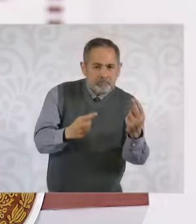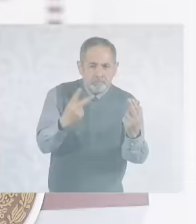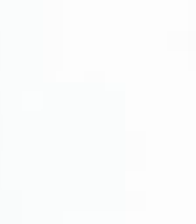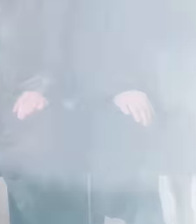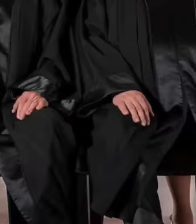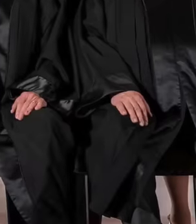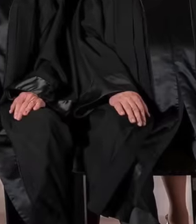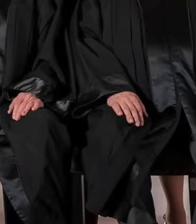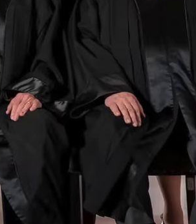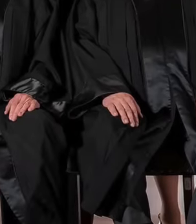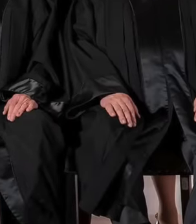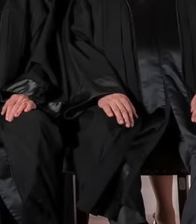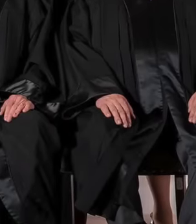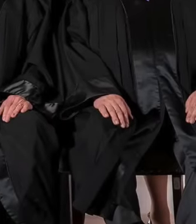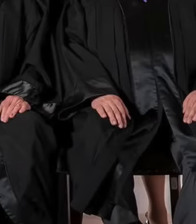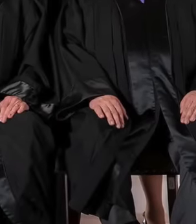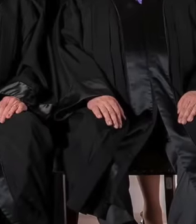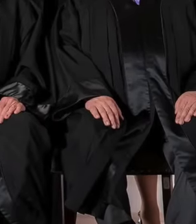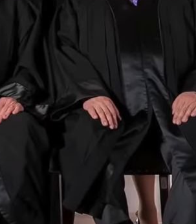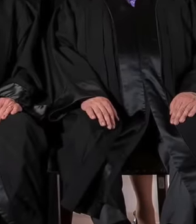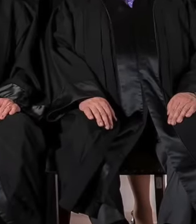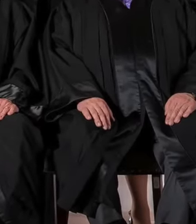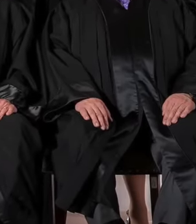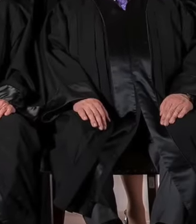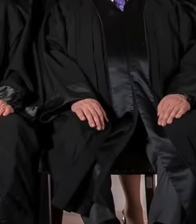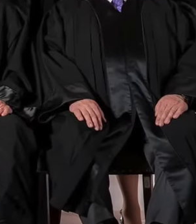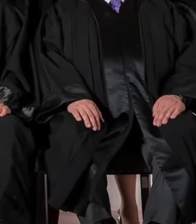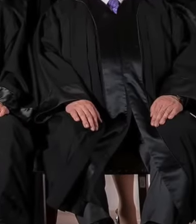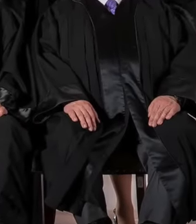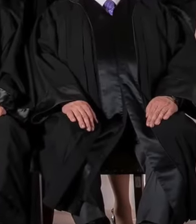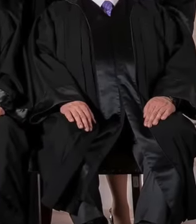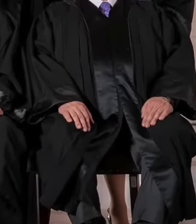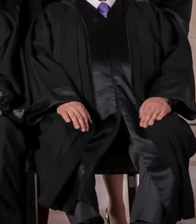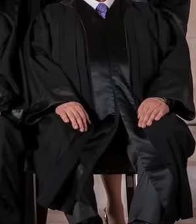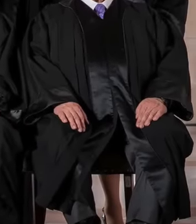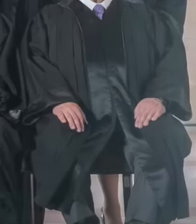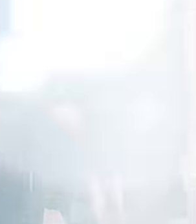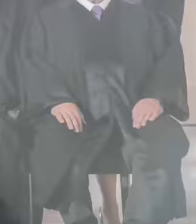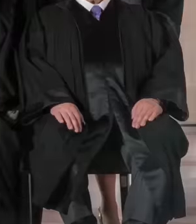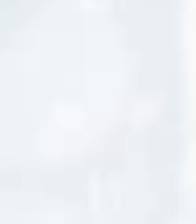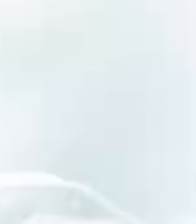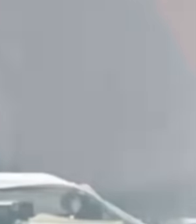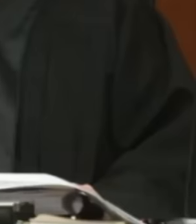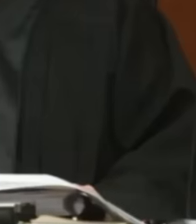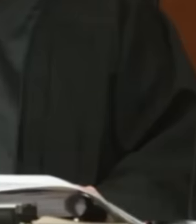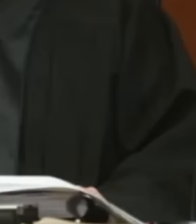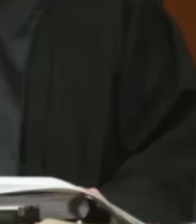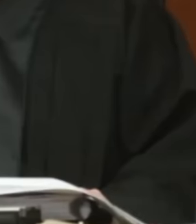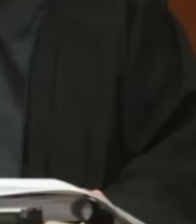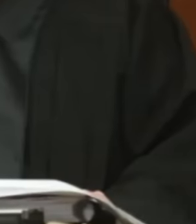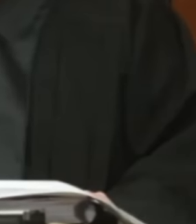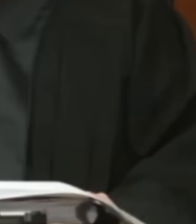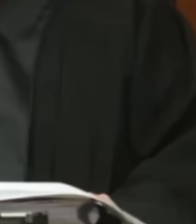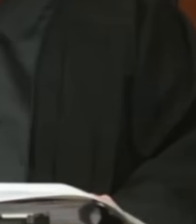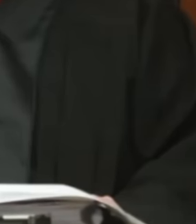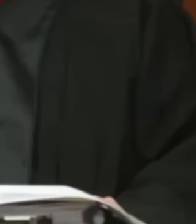lado aquellos servidores que solo estaban al servicio de los delincuentes de cuello blanco.